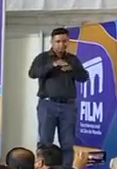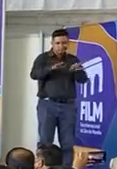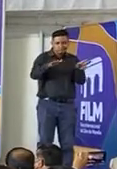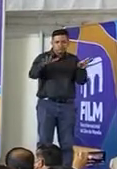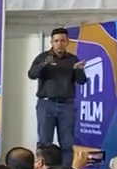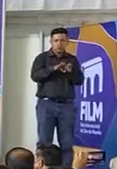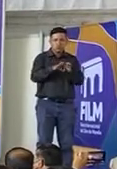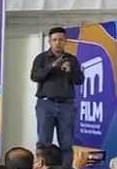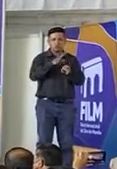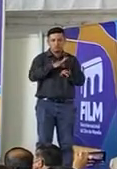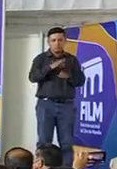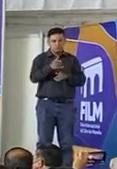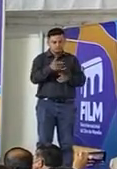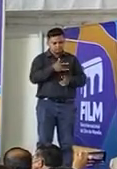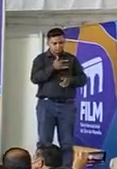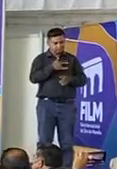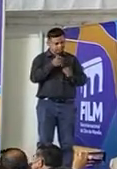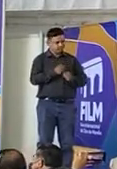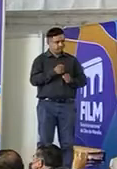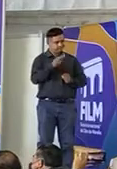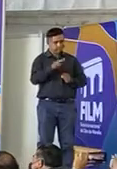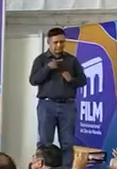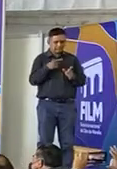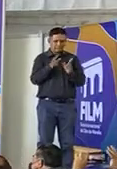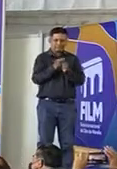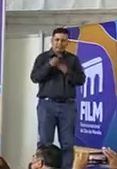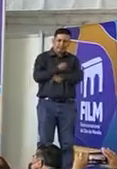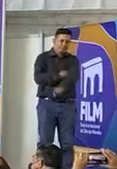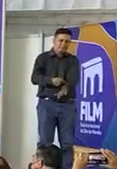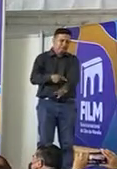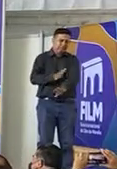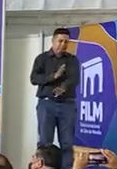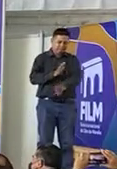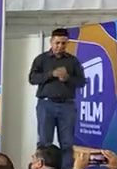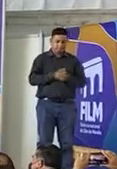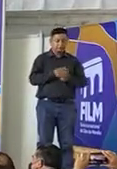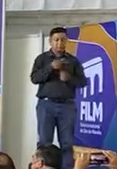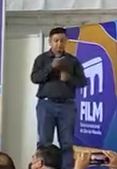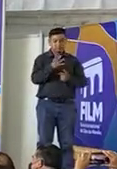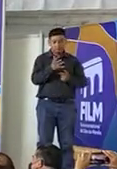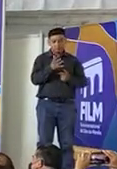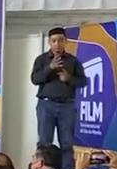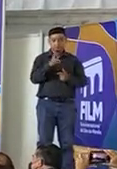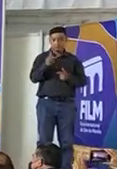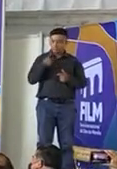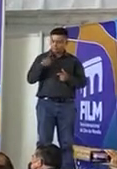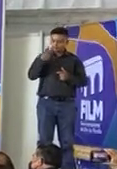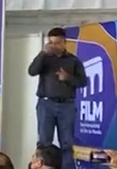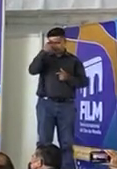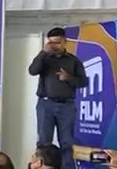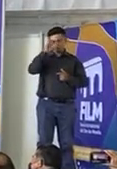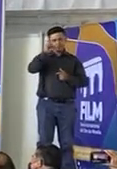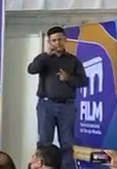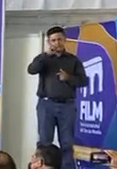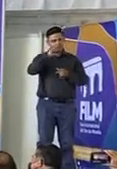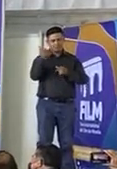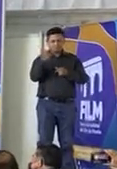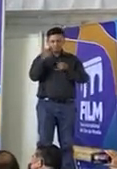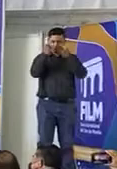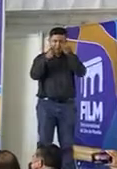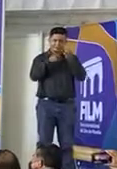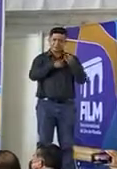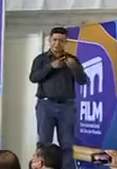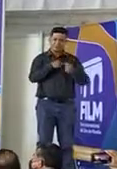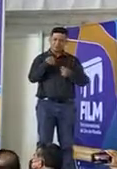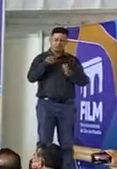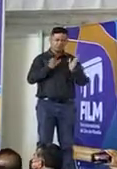una manera concisa y breve. Pero después arremetió otra idea y